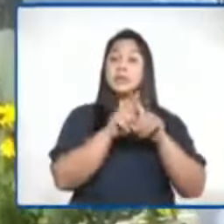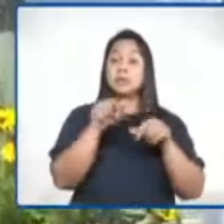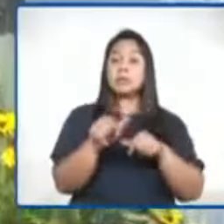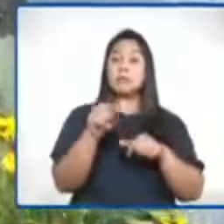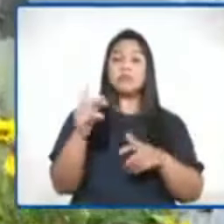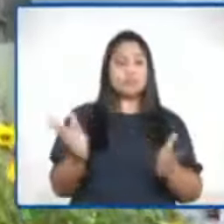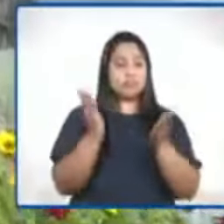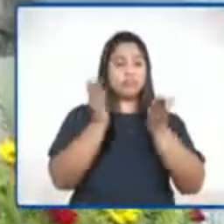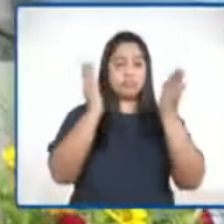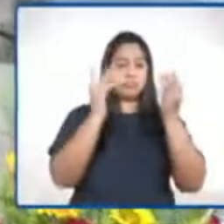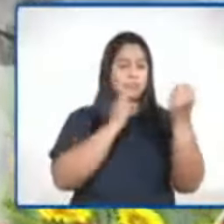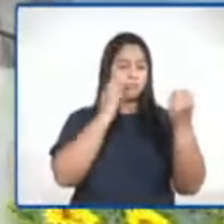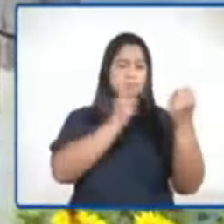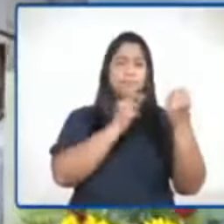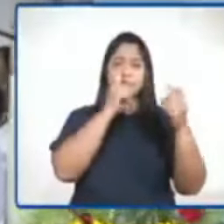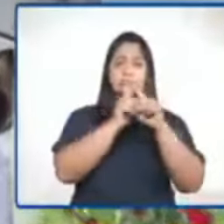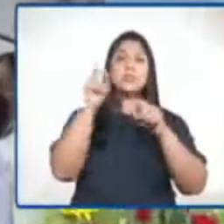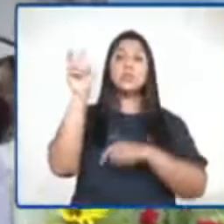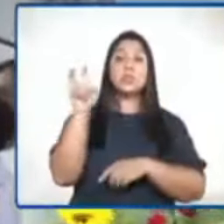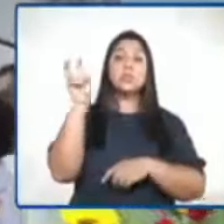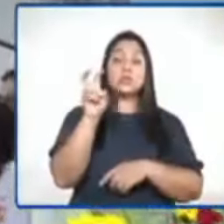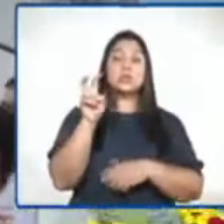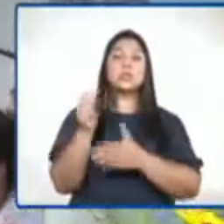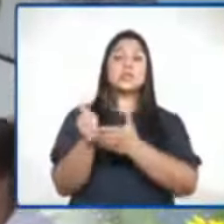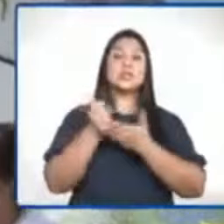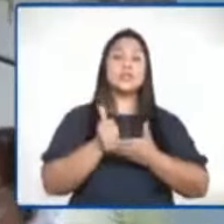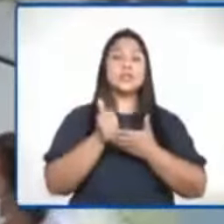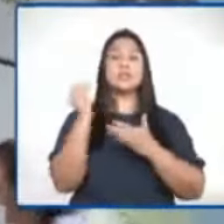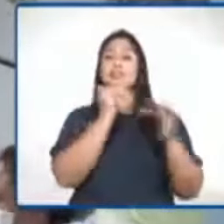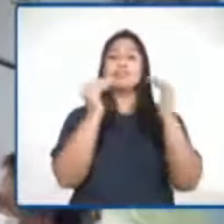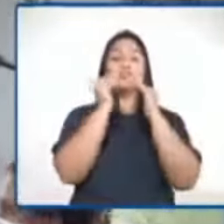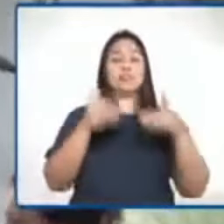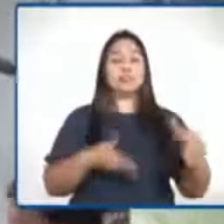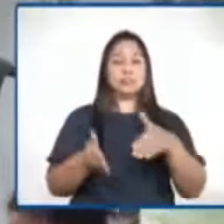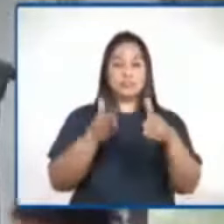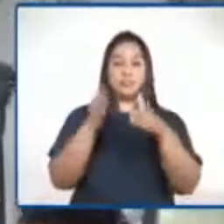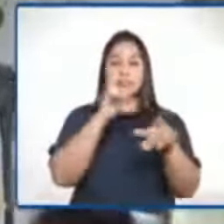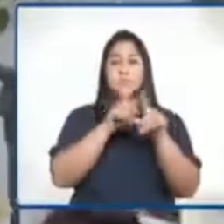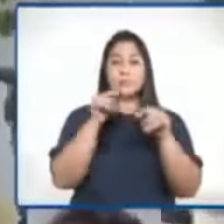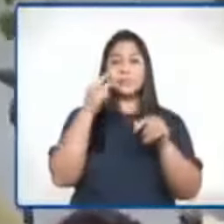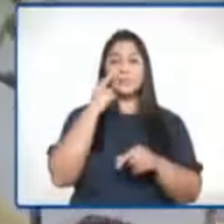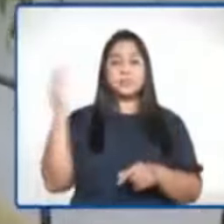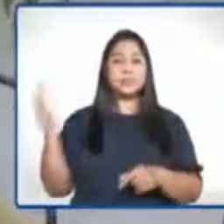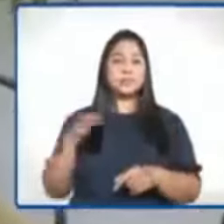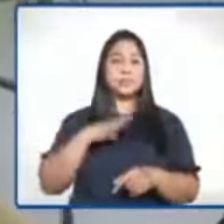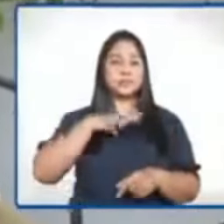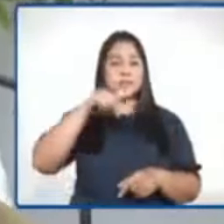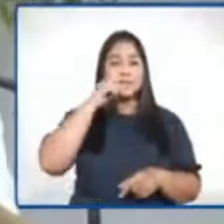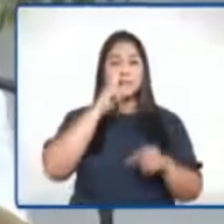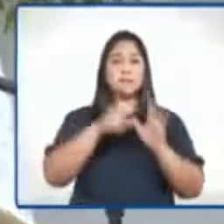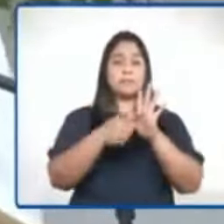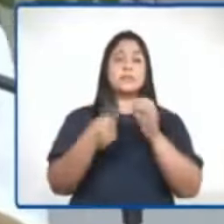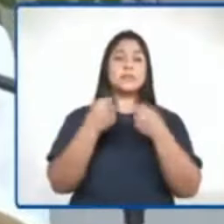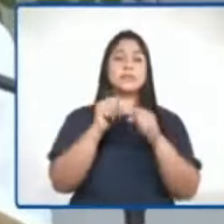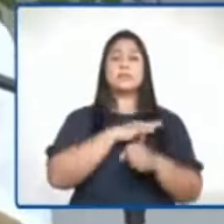su alto potencial turístico por medio de obras de infraestructura como esta, como estas que se hacen desde el